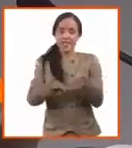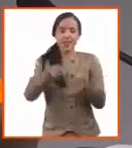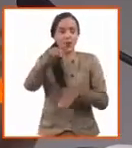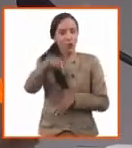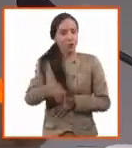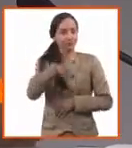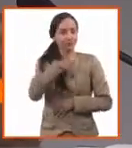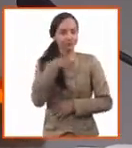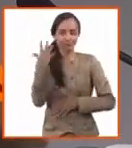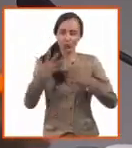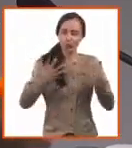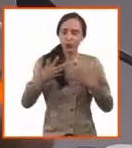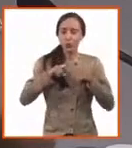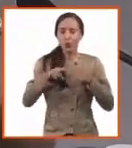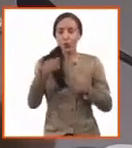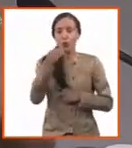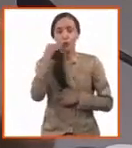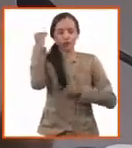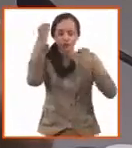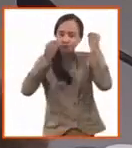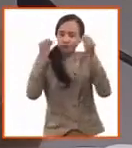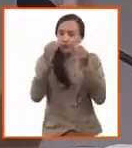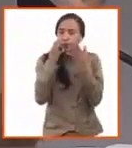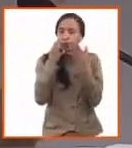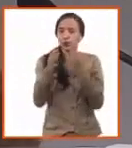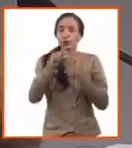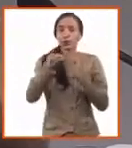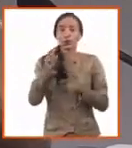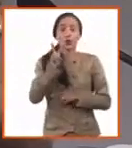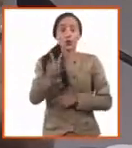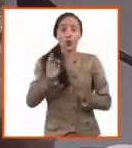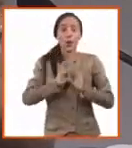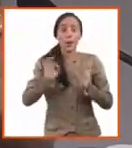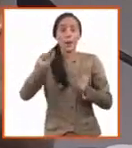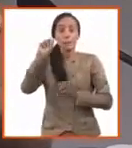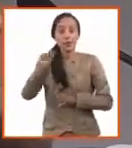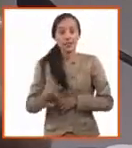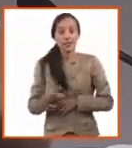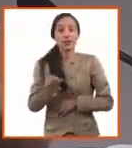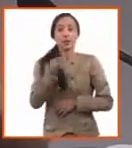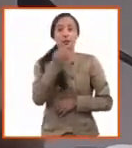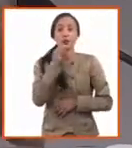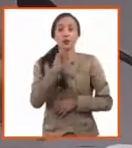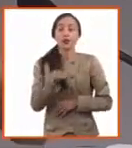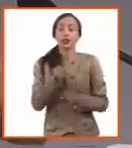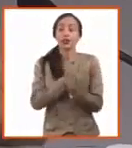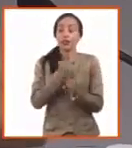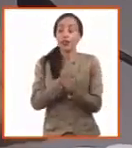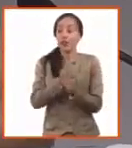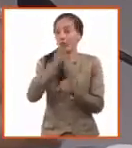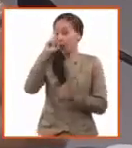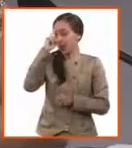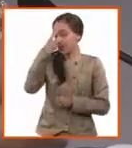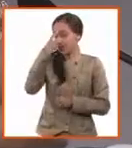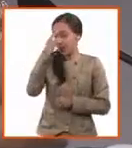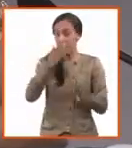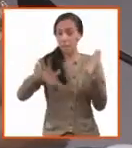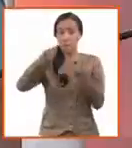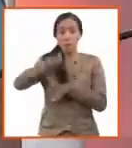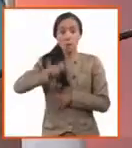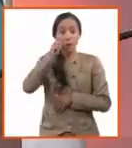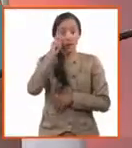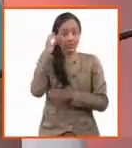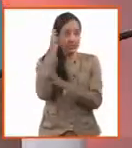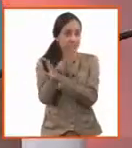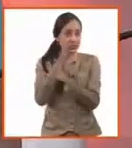gusto de analizar este interesante tema con dos especialistas pudiéramos decir de la obra de ernesto ché guevara el máster en ciencia fernando